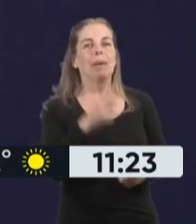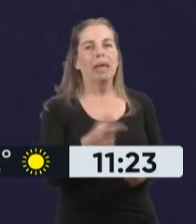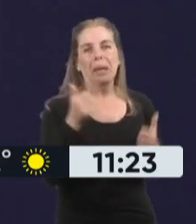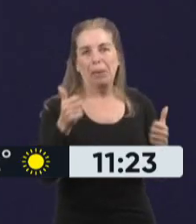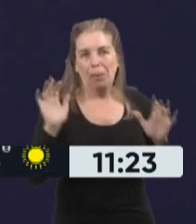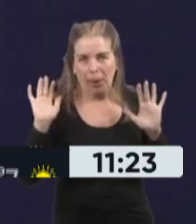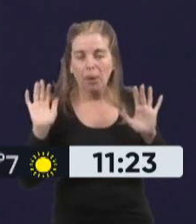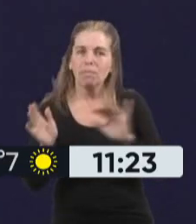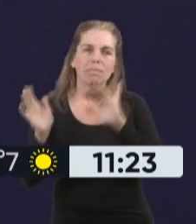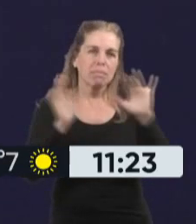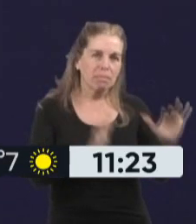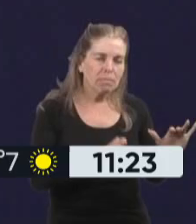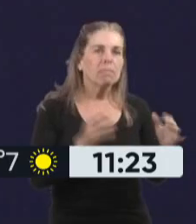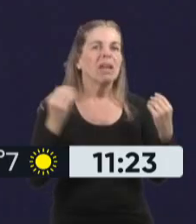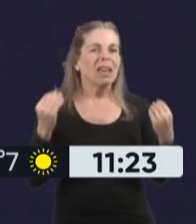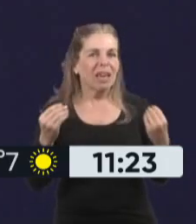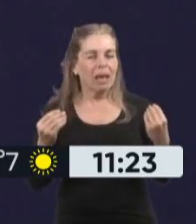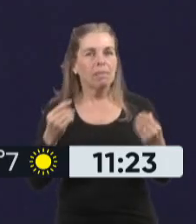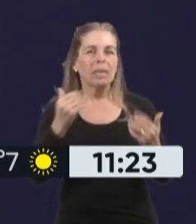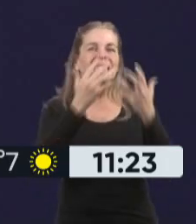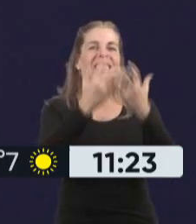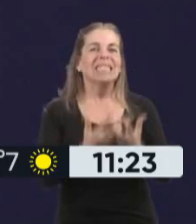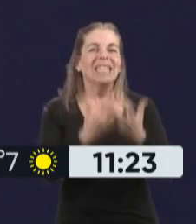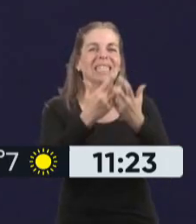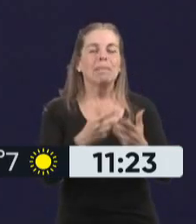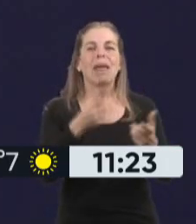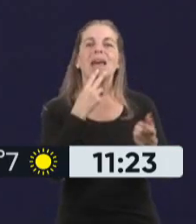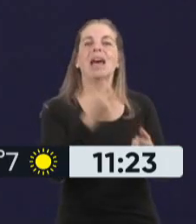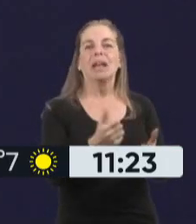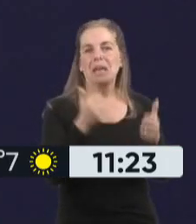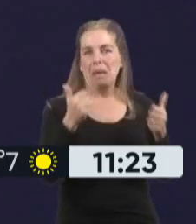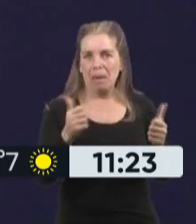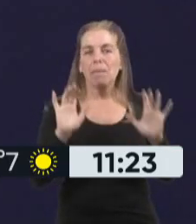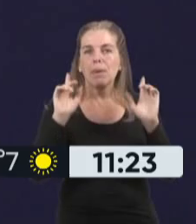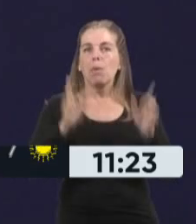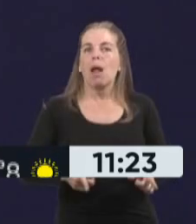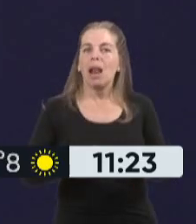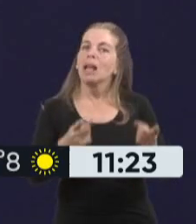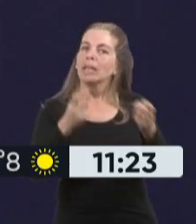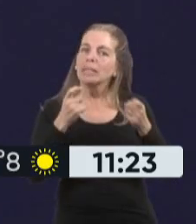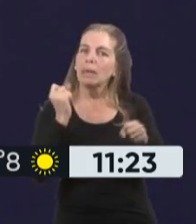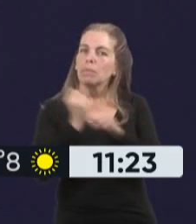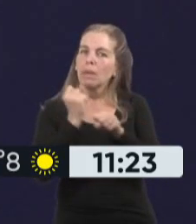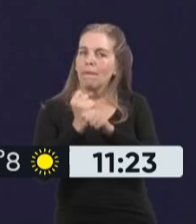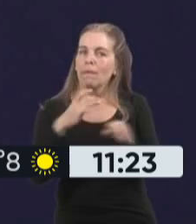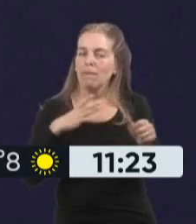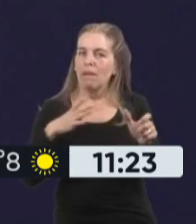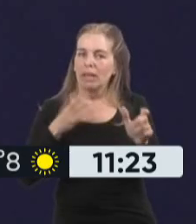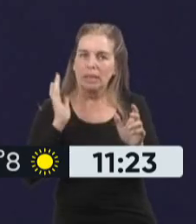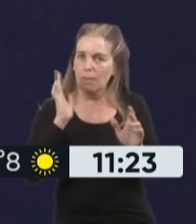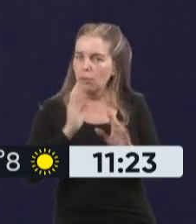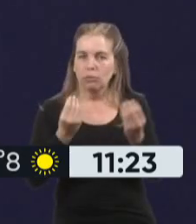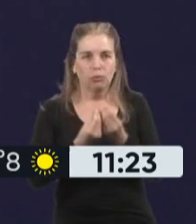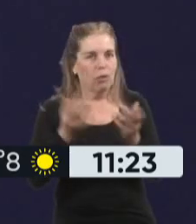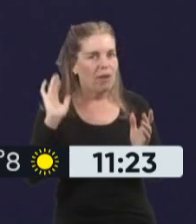que dio positiva la balanza energética en este último tiempo, lo cierto es que se requiere todavía mucho trabajo, hay mucho trabajo por hacer, mucho